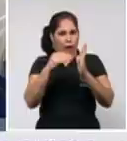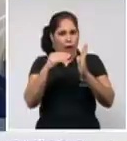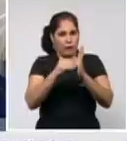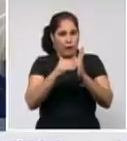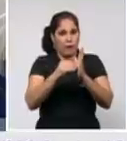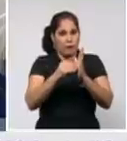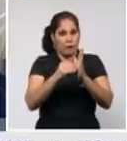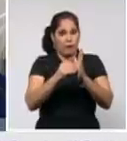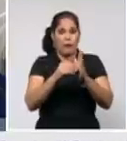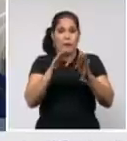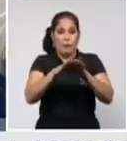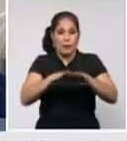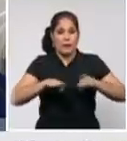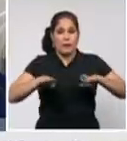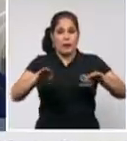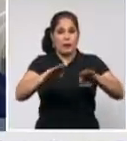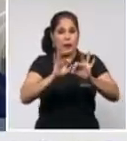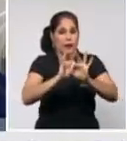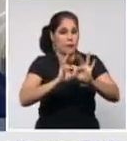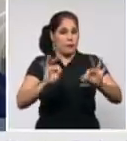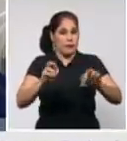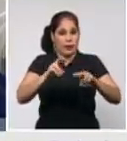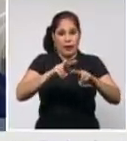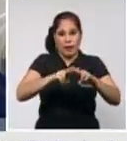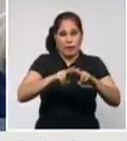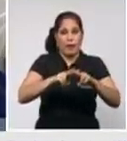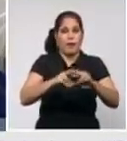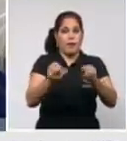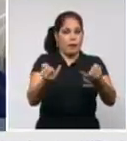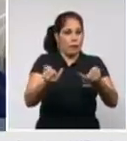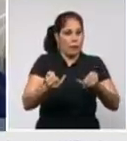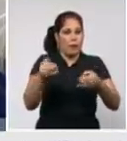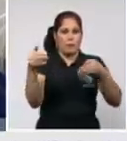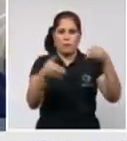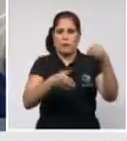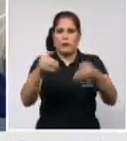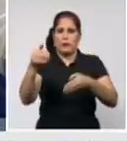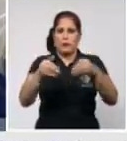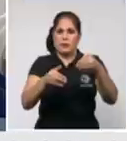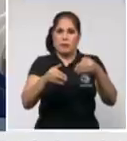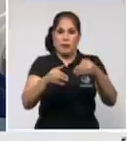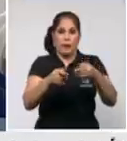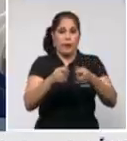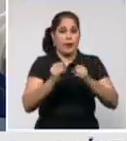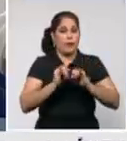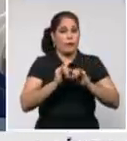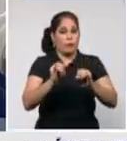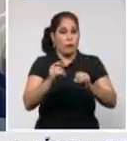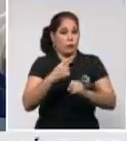hacer una mesa redonda donde va a participar, hasta lo que se ha informado,